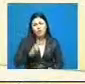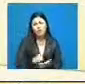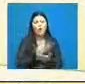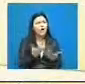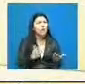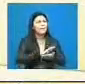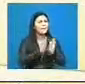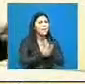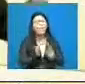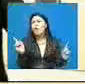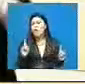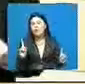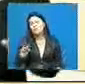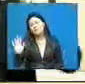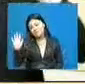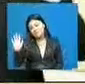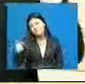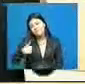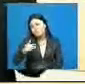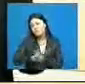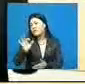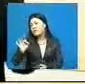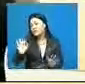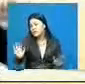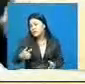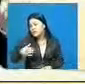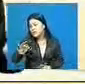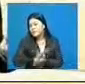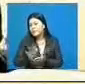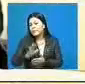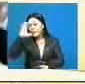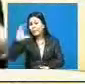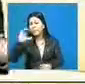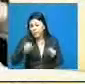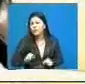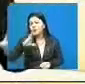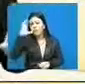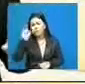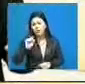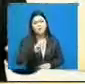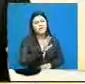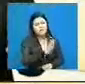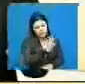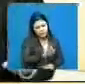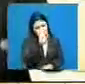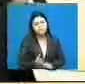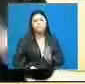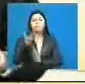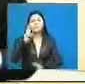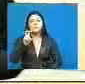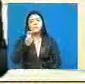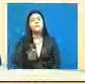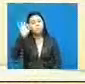económico. Pero mi mensaje ha sido siempre consistente. Colombia puede pasar del 5 al 7%